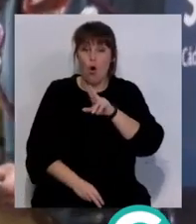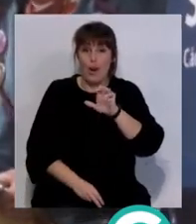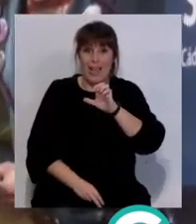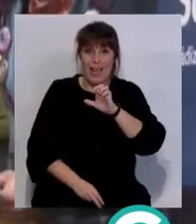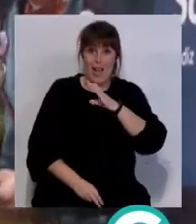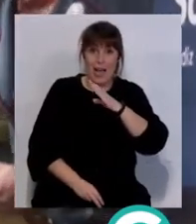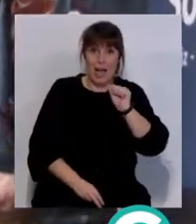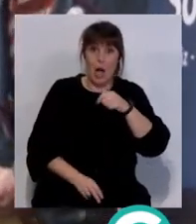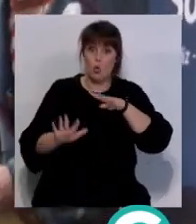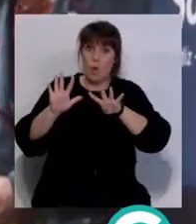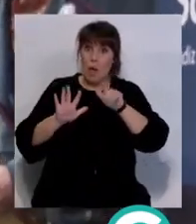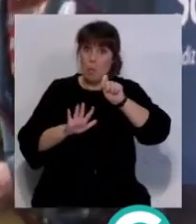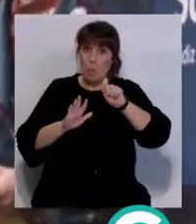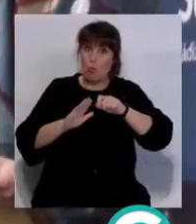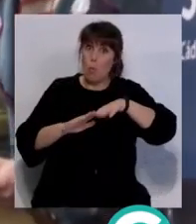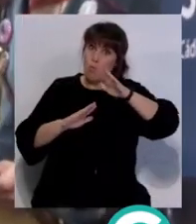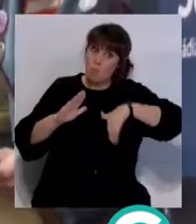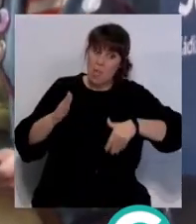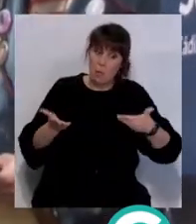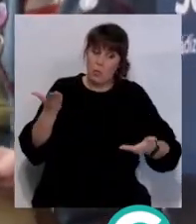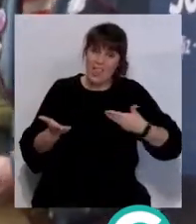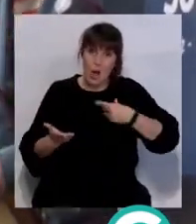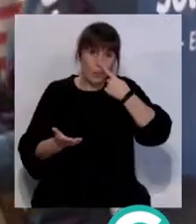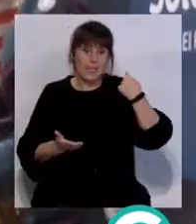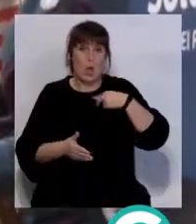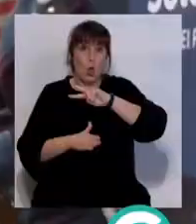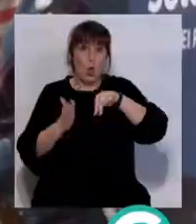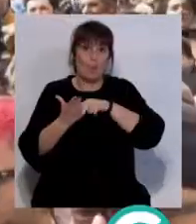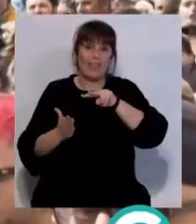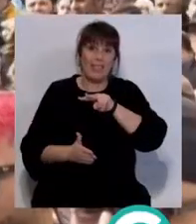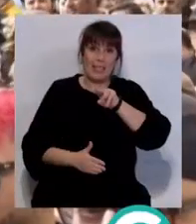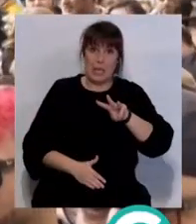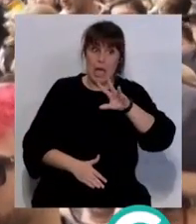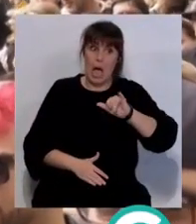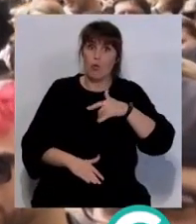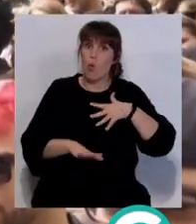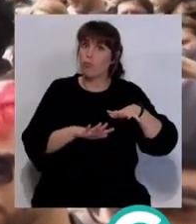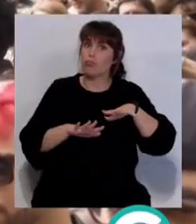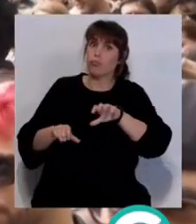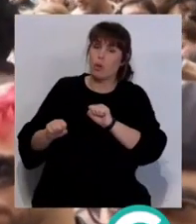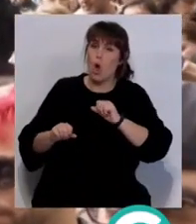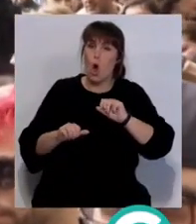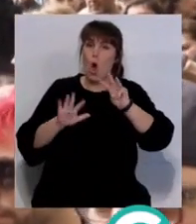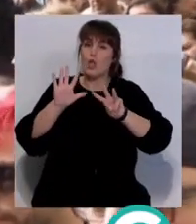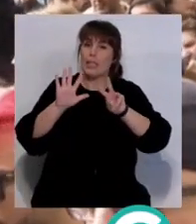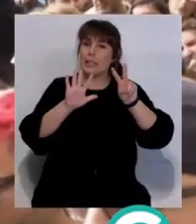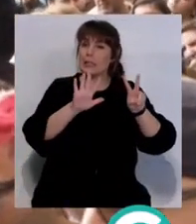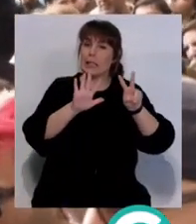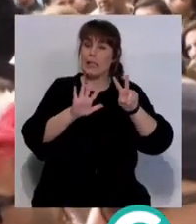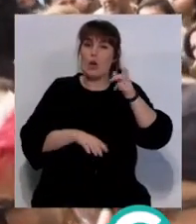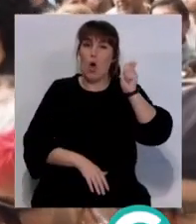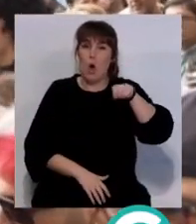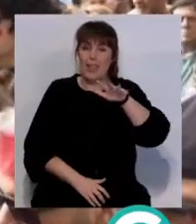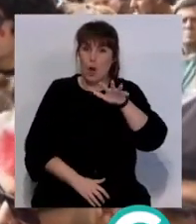puntos porcentuales respecto al mismo periodo de 2023, cuando se consiguió una ocupación del